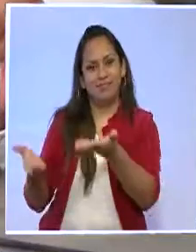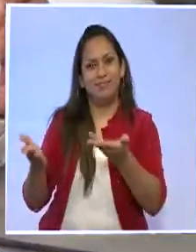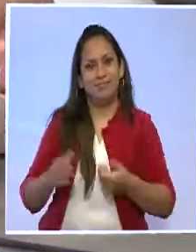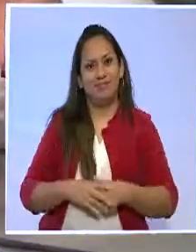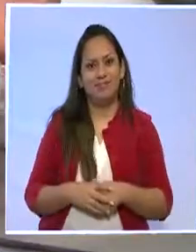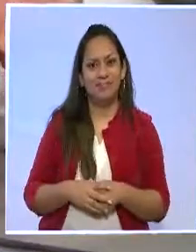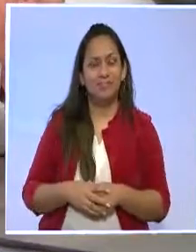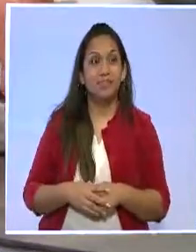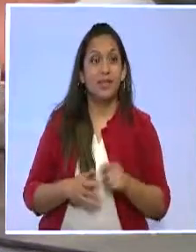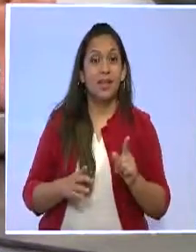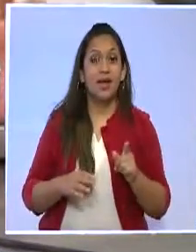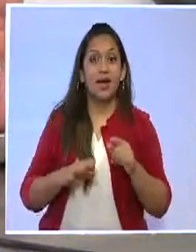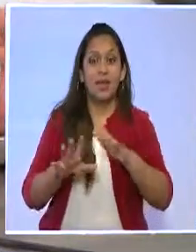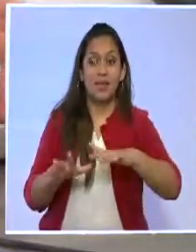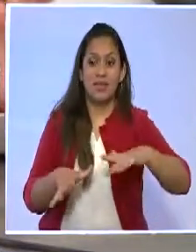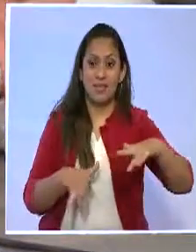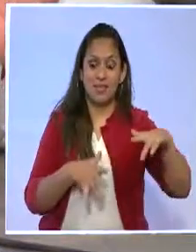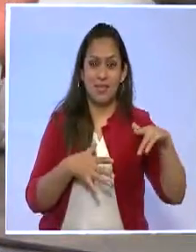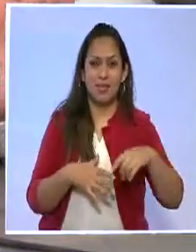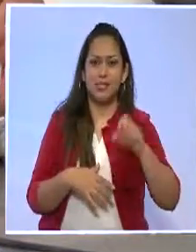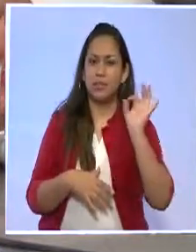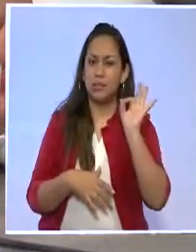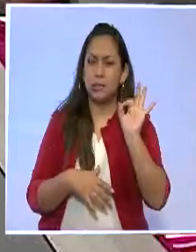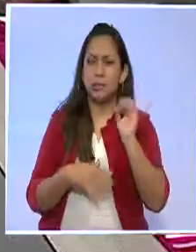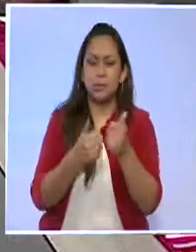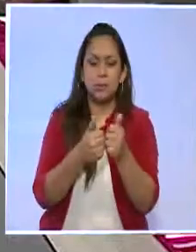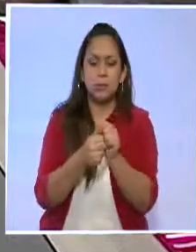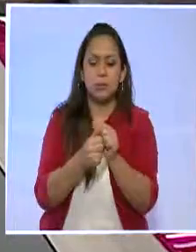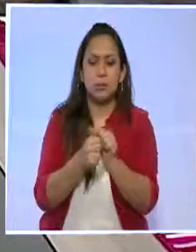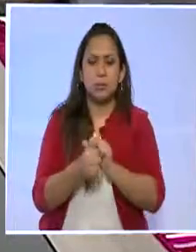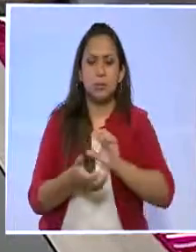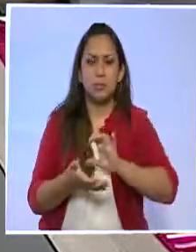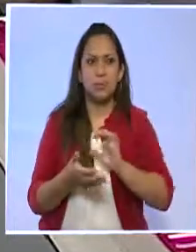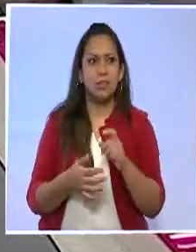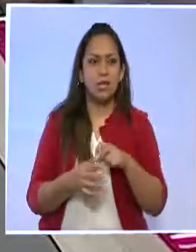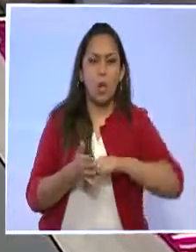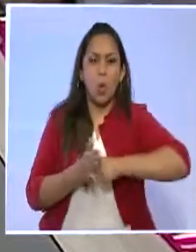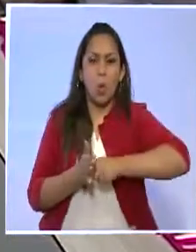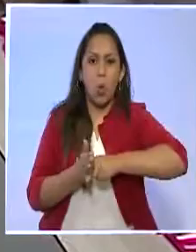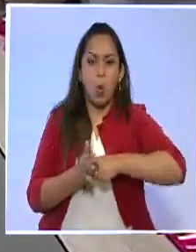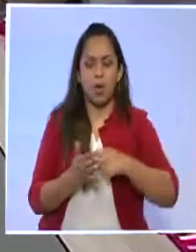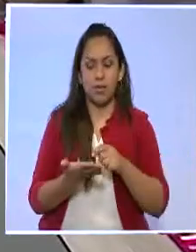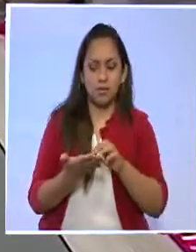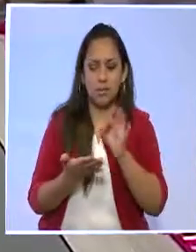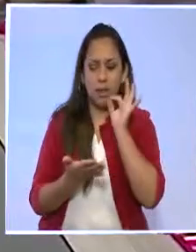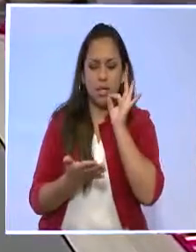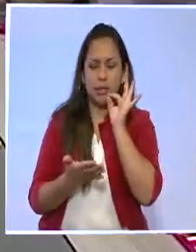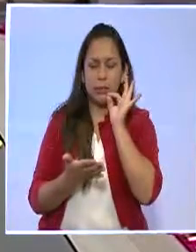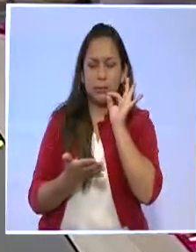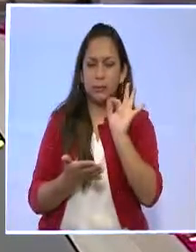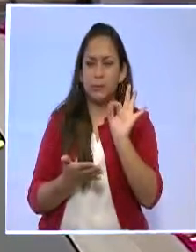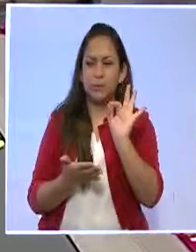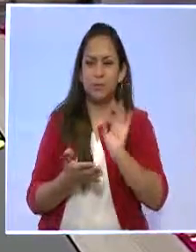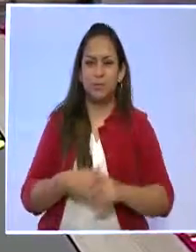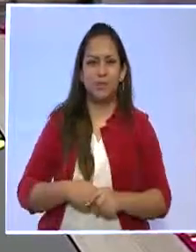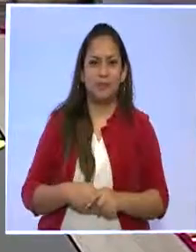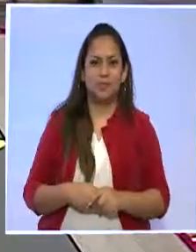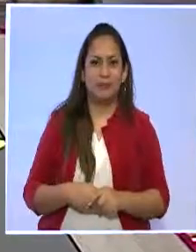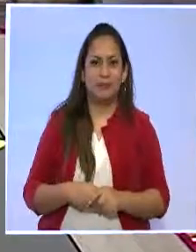inti raymi con un quiste y con las tapitas de europa muy bien ya le contaremos las